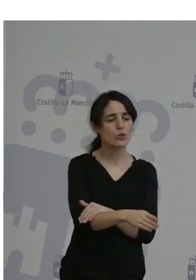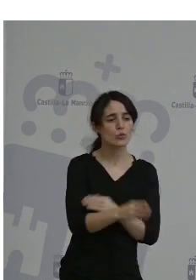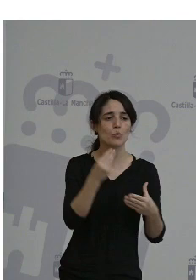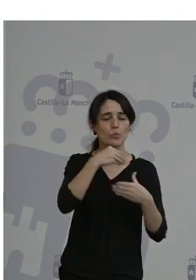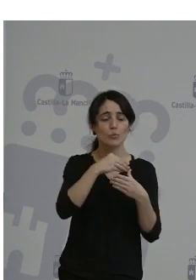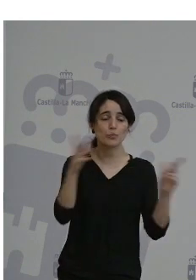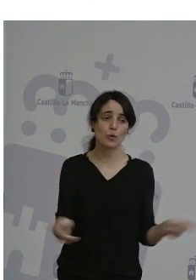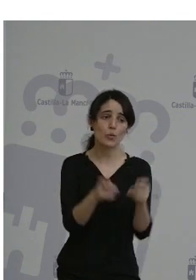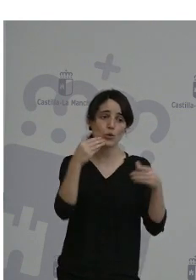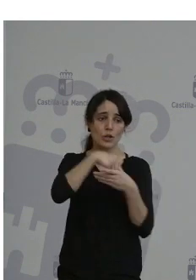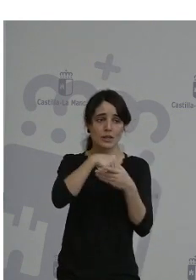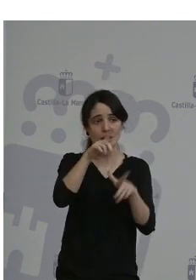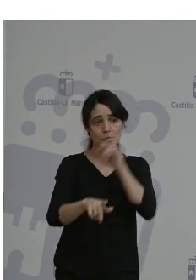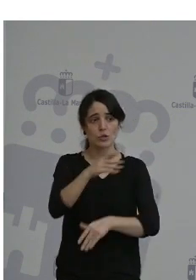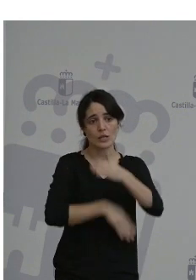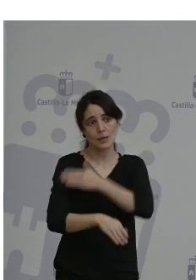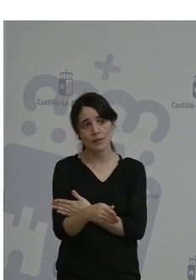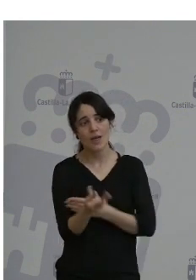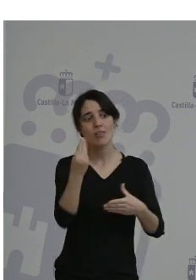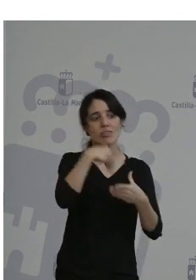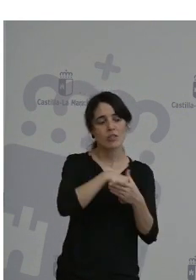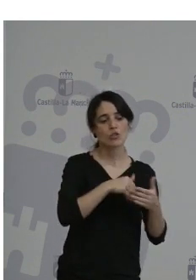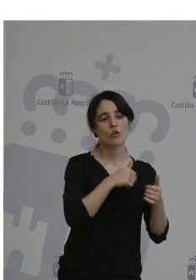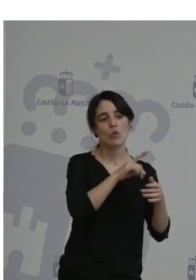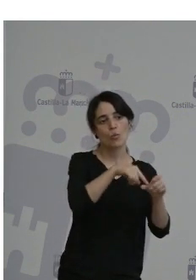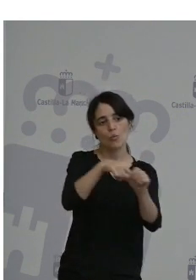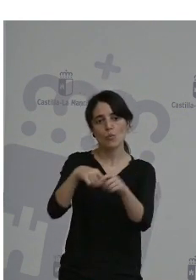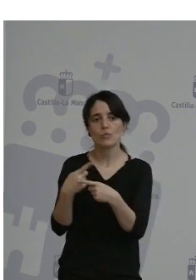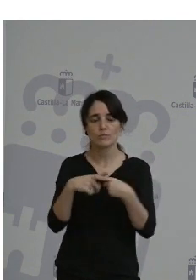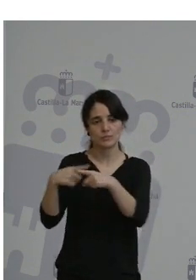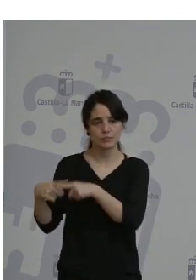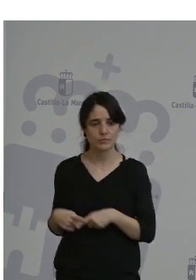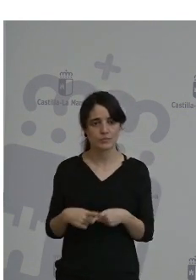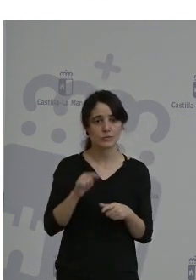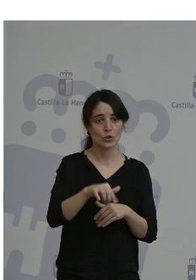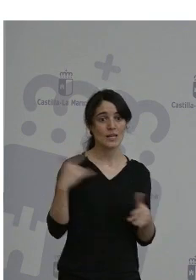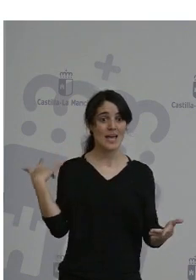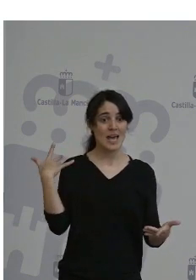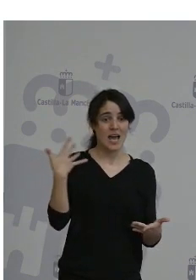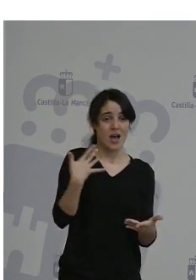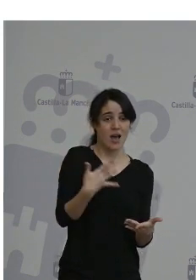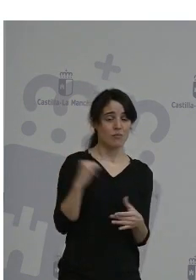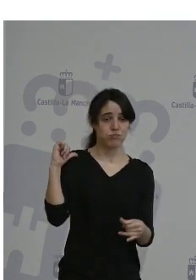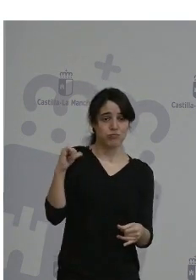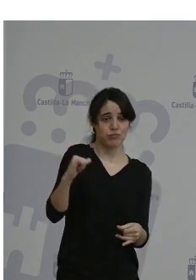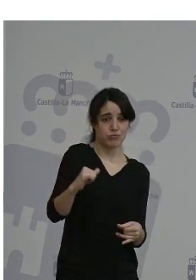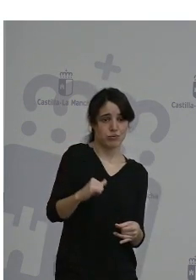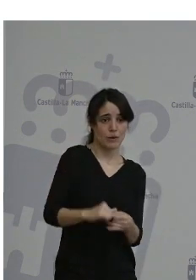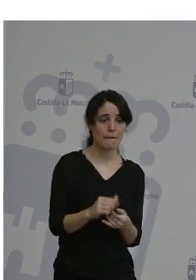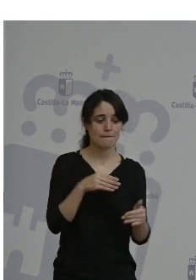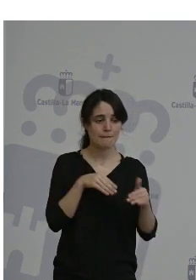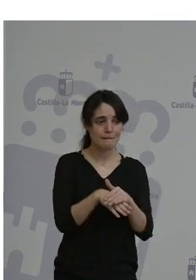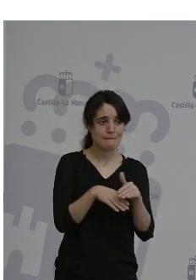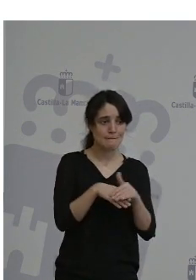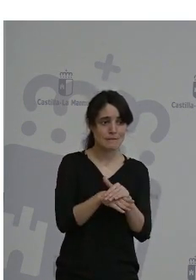con discapacidad a diferentes cuerpos. Sin embargo, desde entonces se viene acumulando en el cuerpo general auxiliar de la